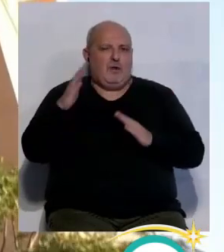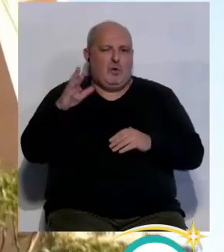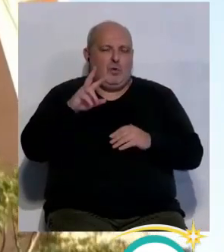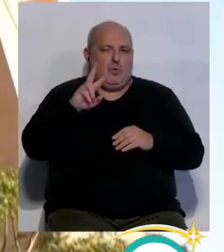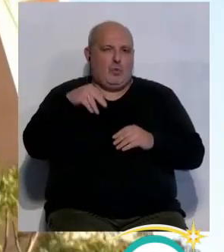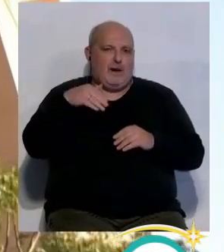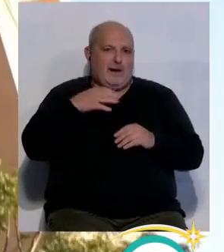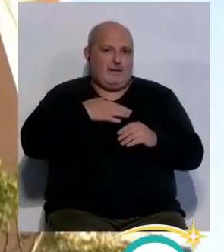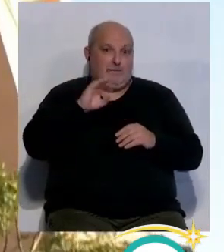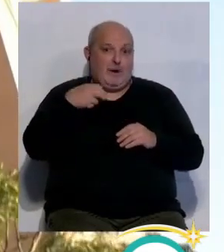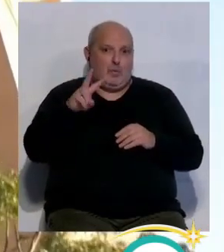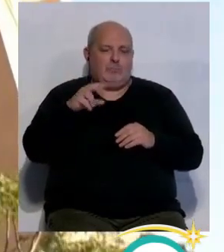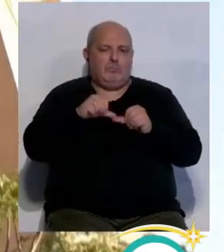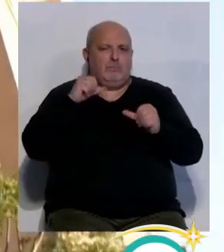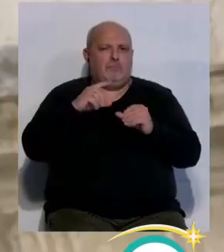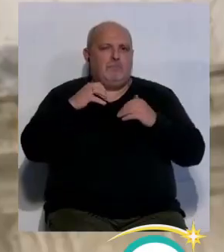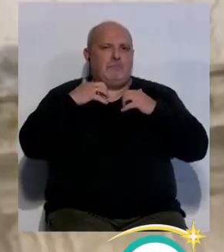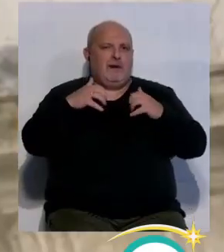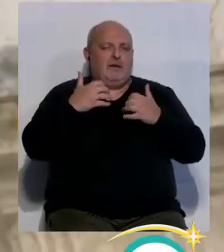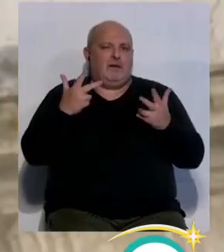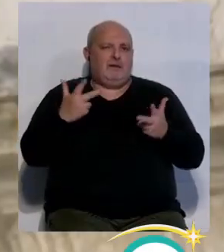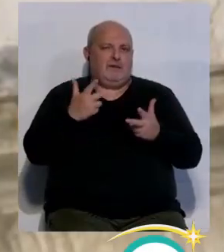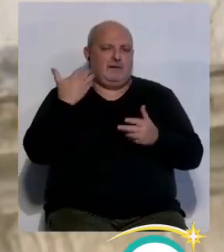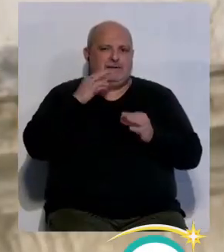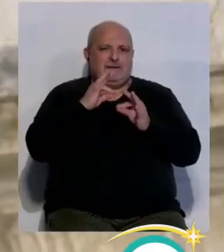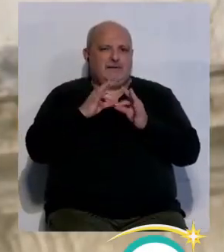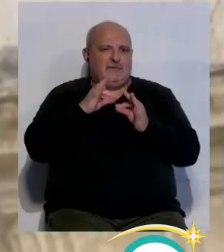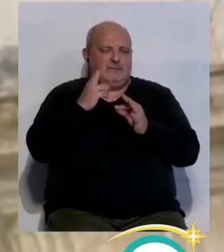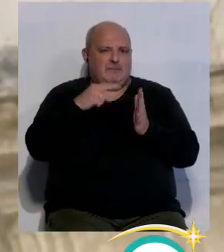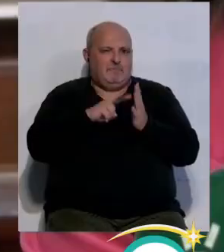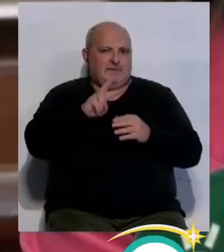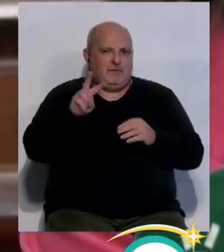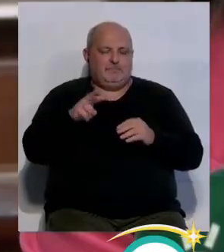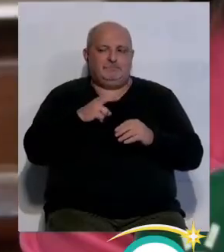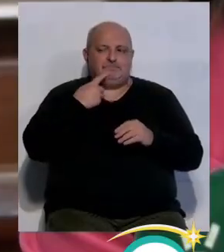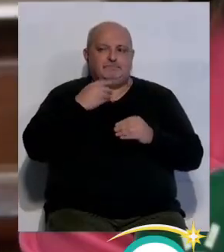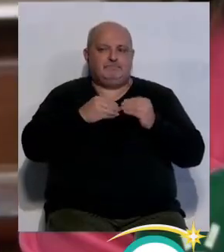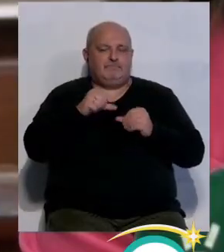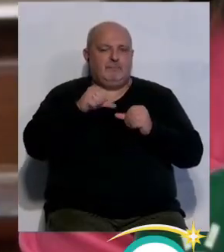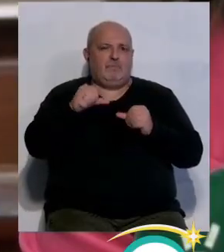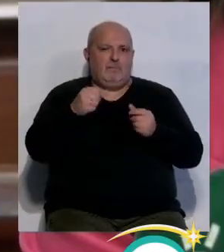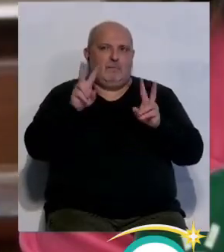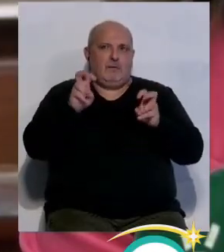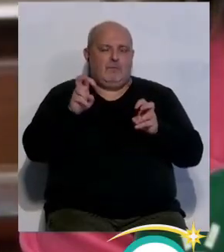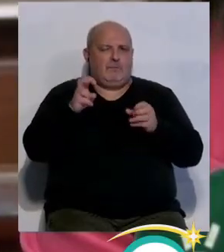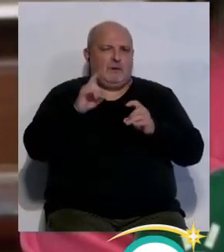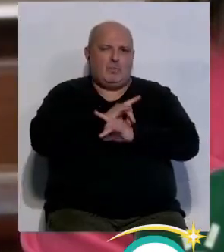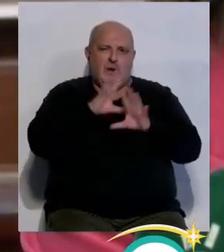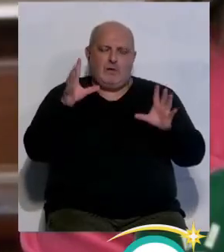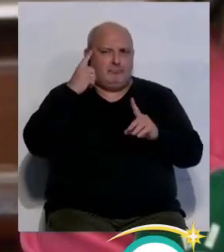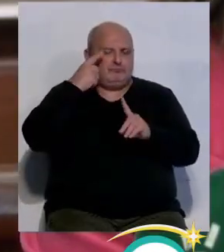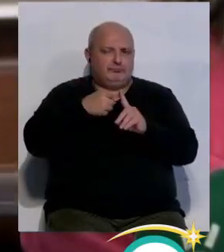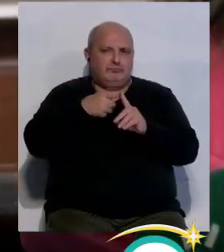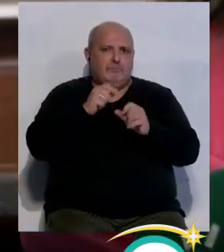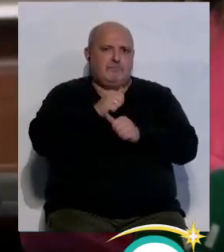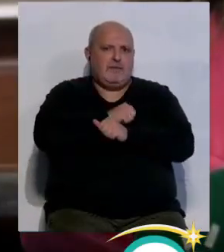Urbana Municipal realizada en un pleno extraordinario celebrado en septiembre de 2022. Nosotros vamos a estar muy incisivos en estos temas y vamos a estar